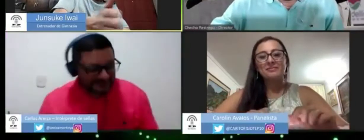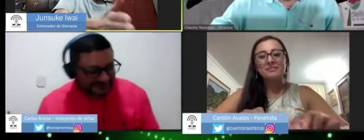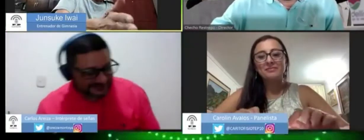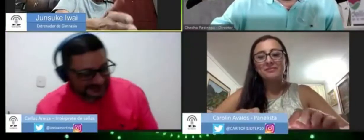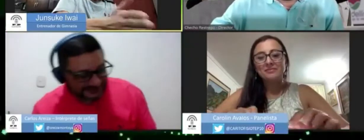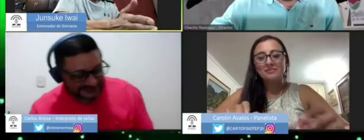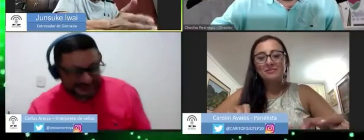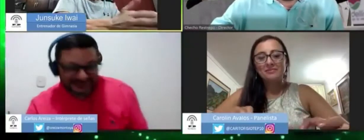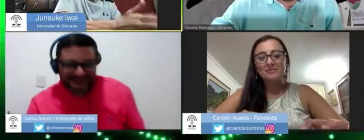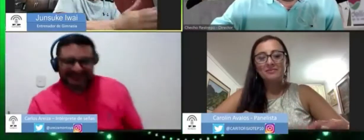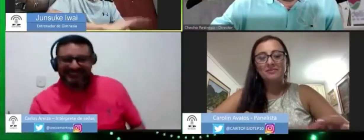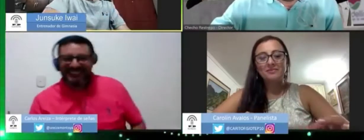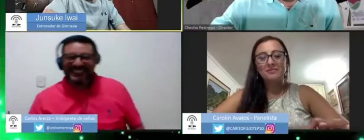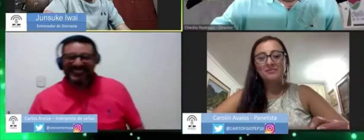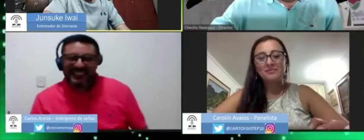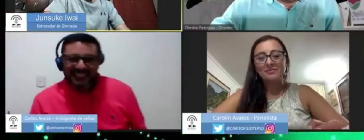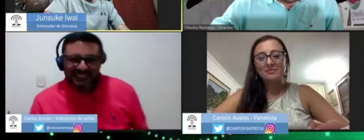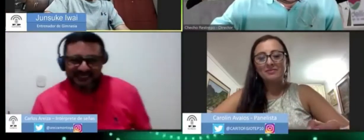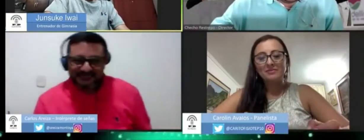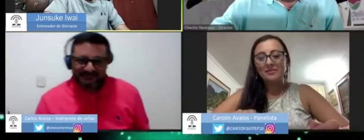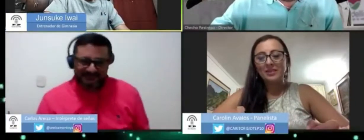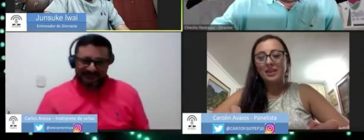más o menos 3 generaciones.